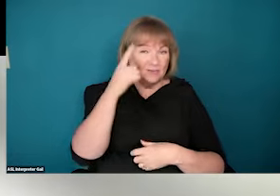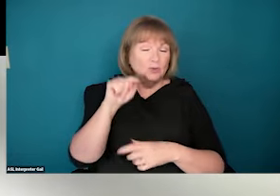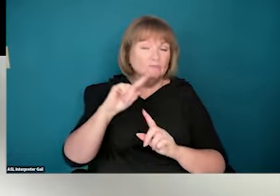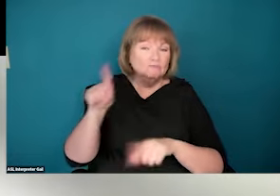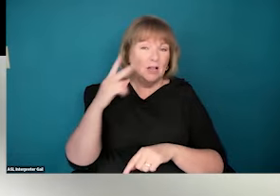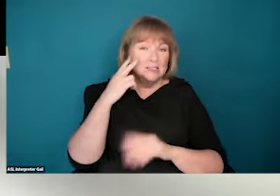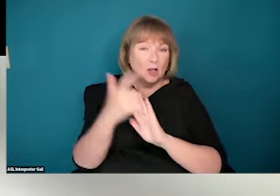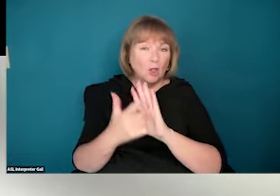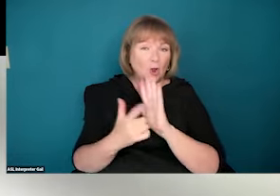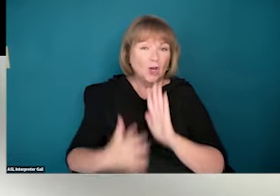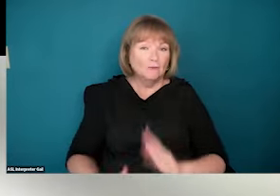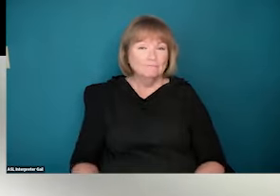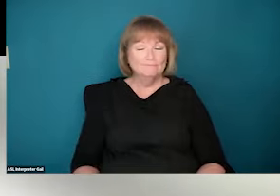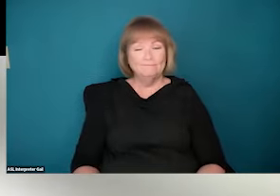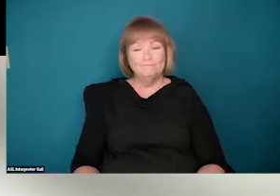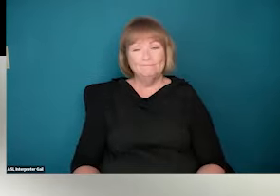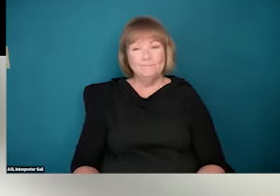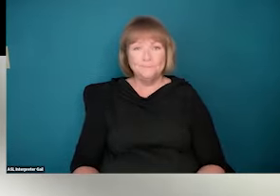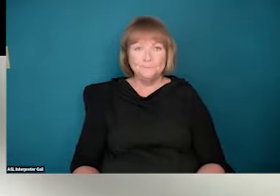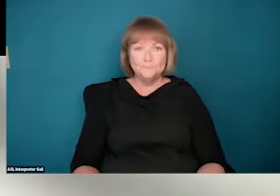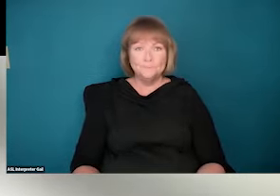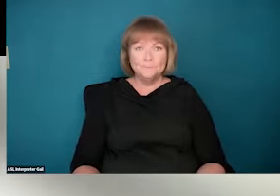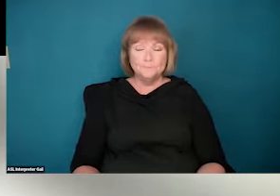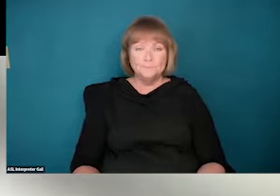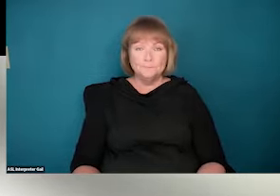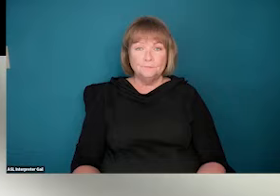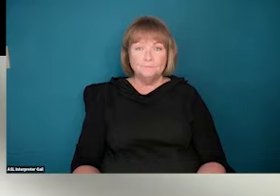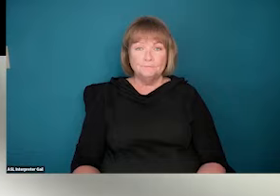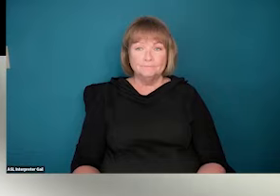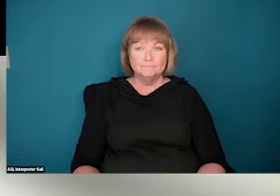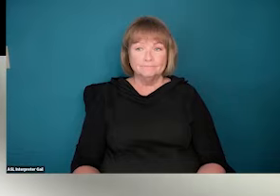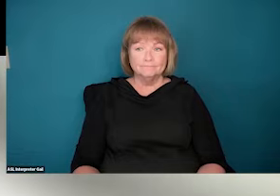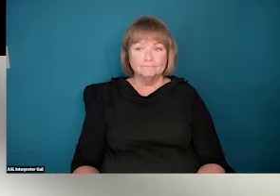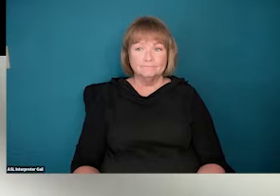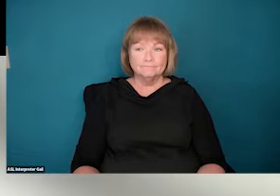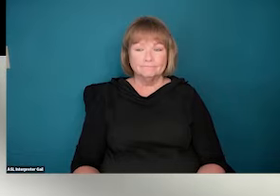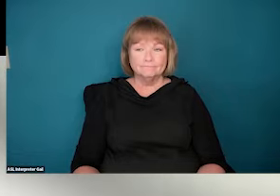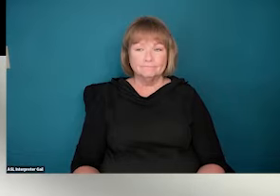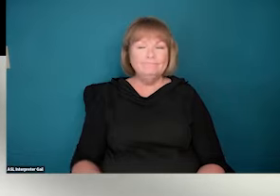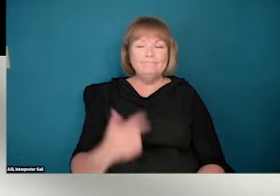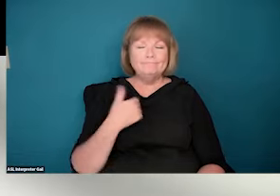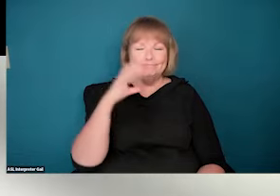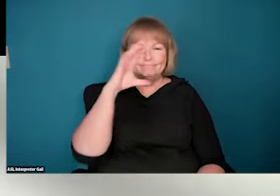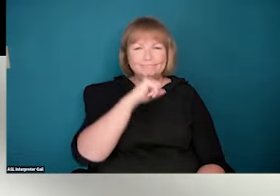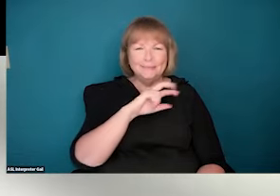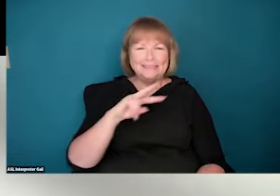en línea, pero muchas veces algunas de las preguntas del poder de abogado, usted va a querer tener un abogado para ayudarlo.